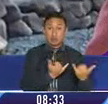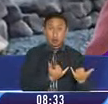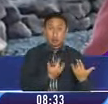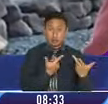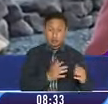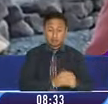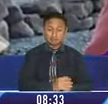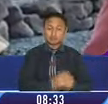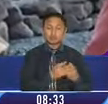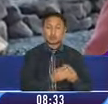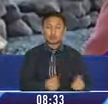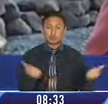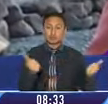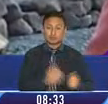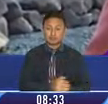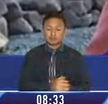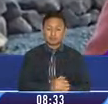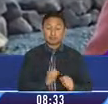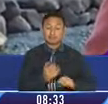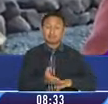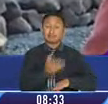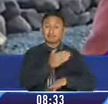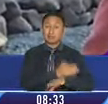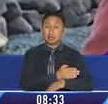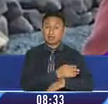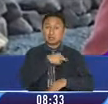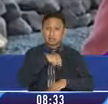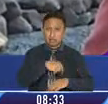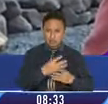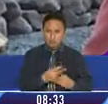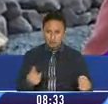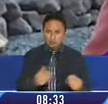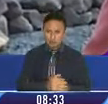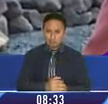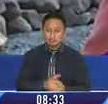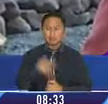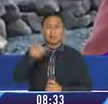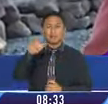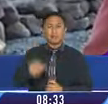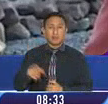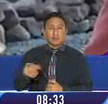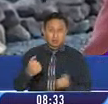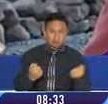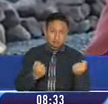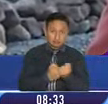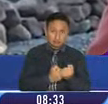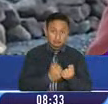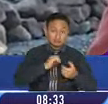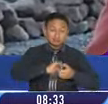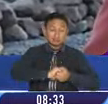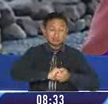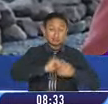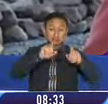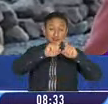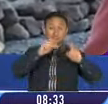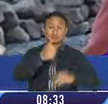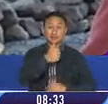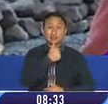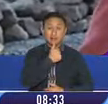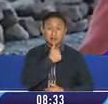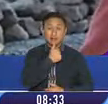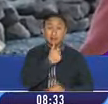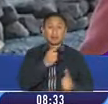hay una solución. Pero antes de contarles la solución y el corazón solidario de esta empresa privada, vamos